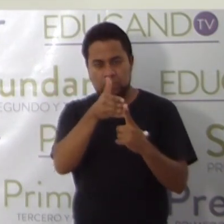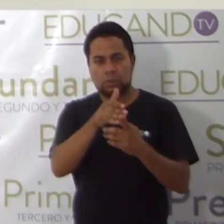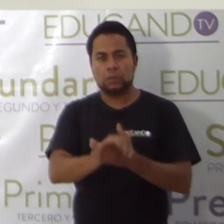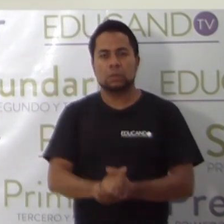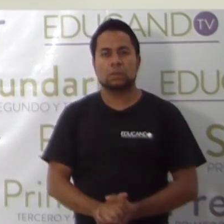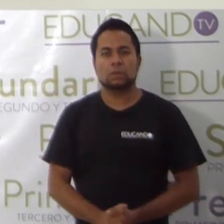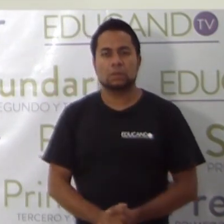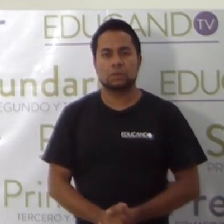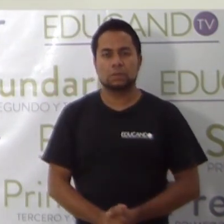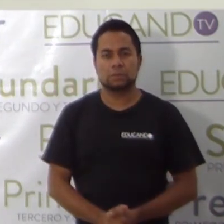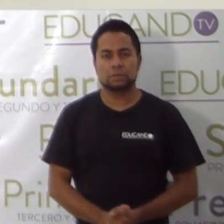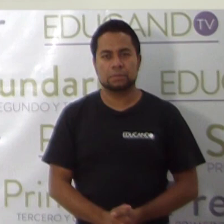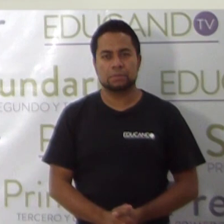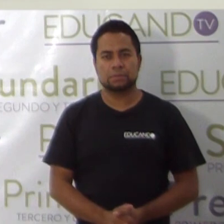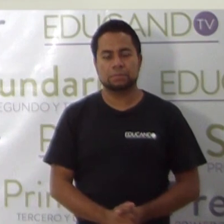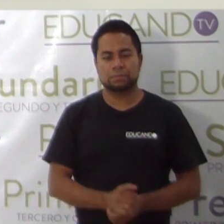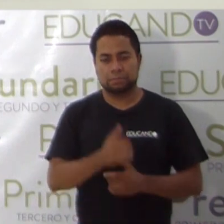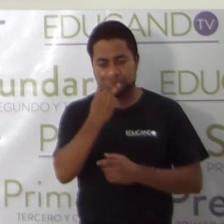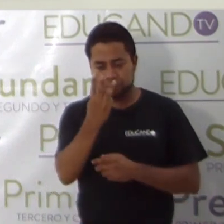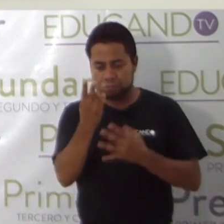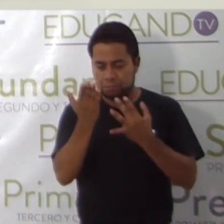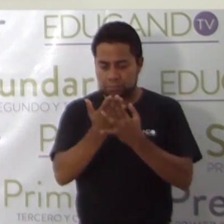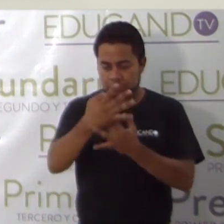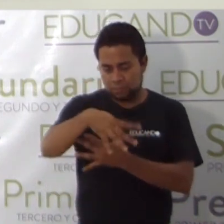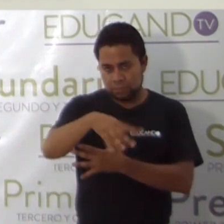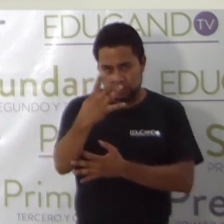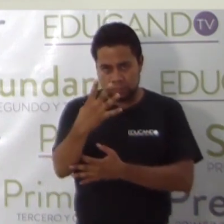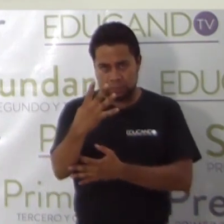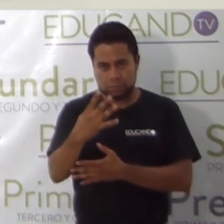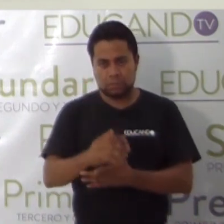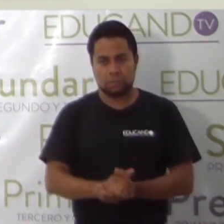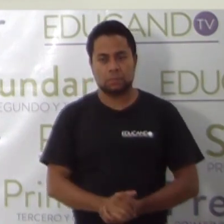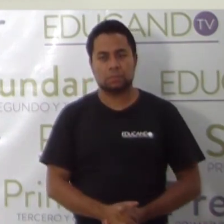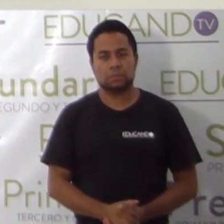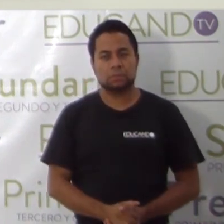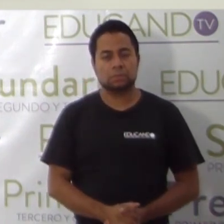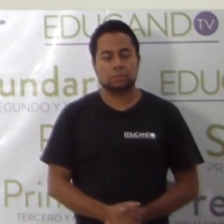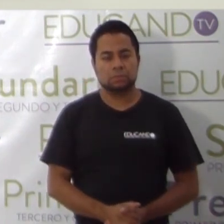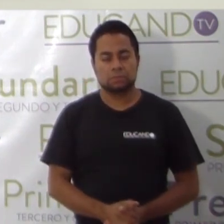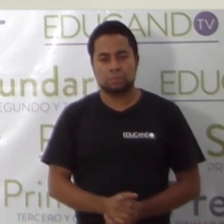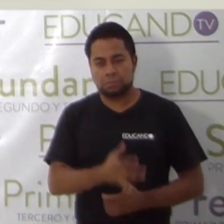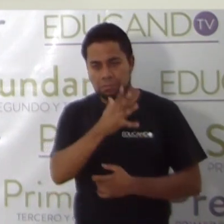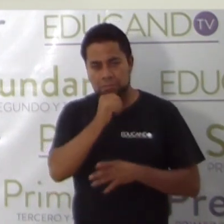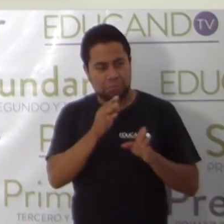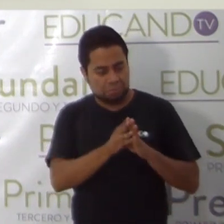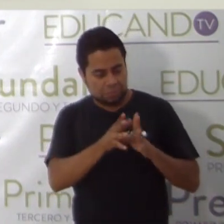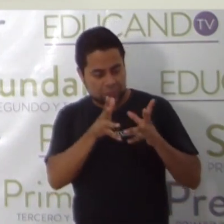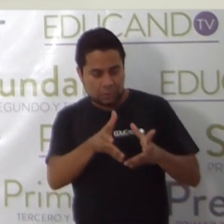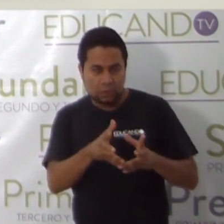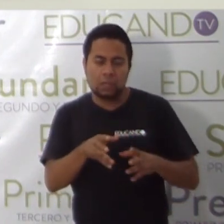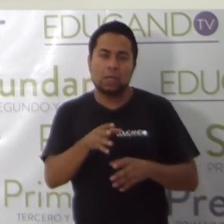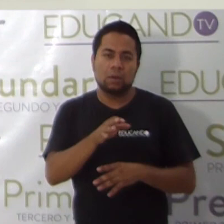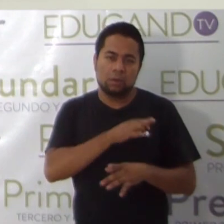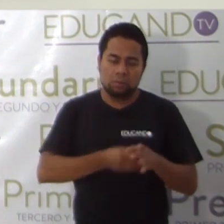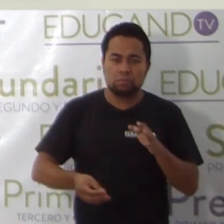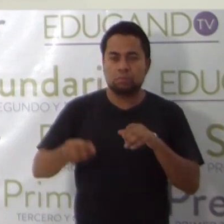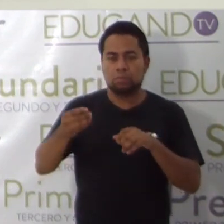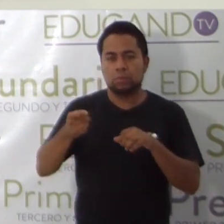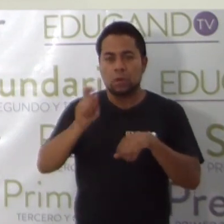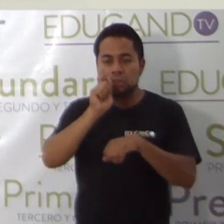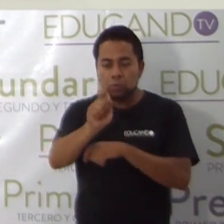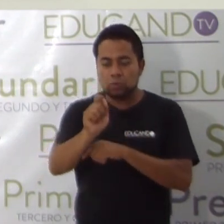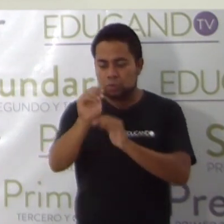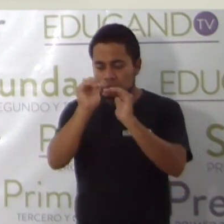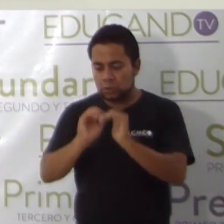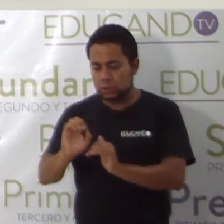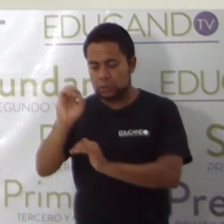3 entre 14, ¿sí? No podemos hacer ahí la división, ponemos el punto, bajamos el 0.